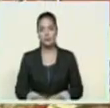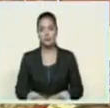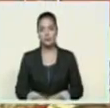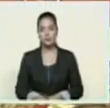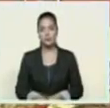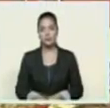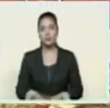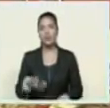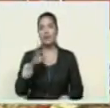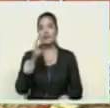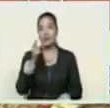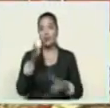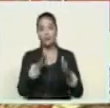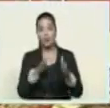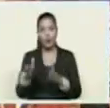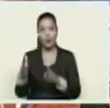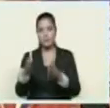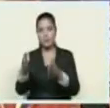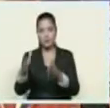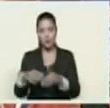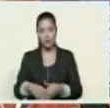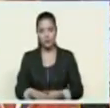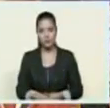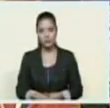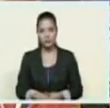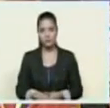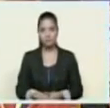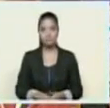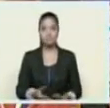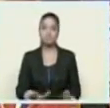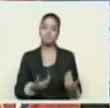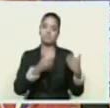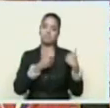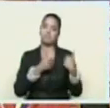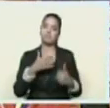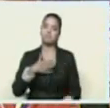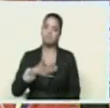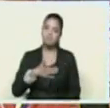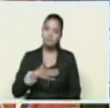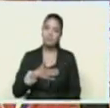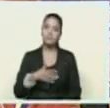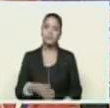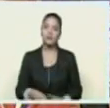este segundo camino me tocó a mí